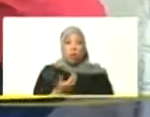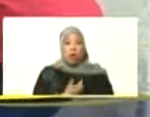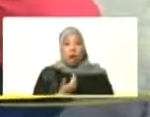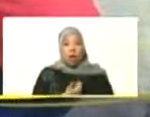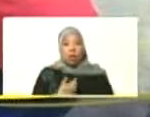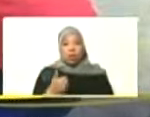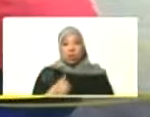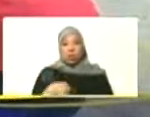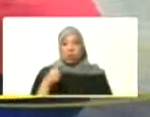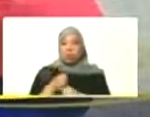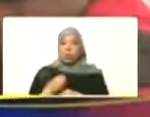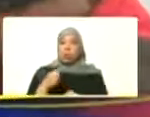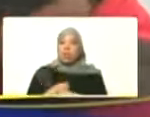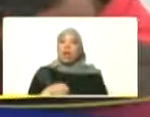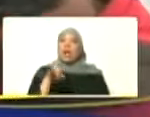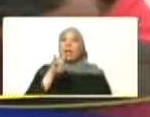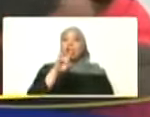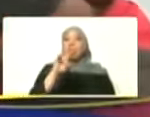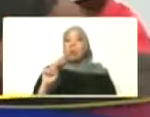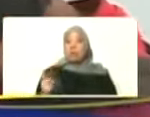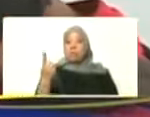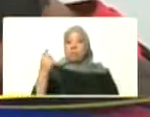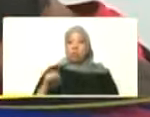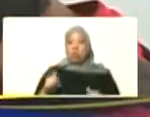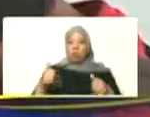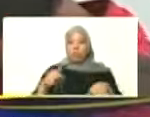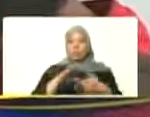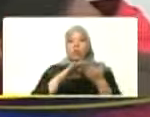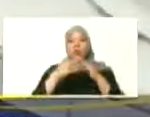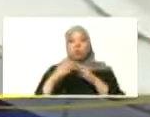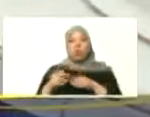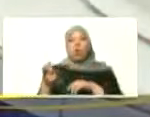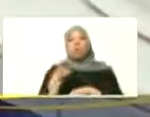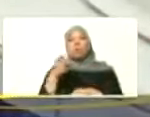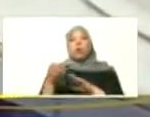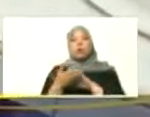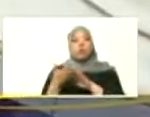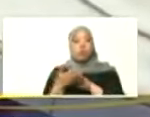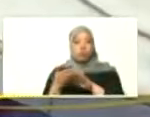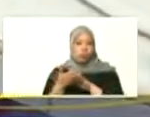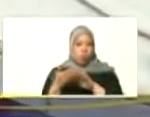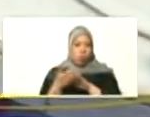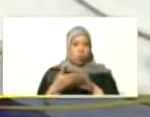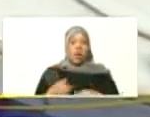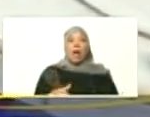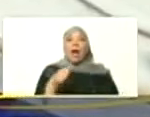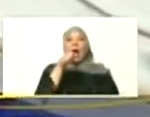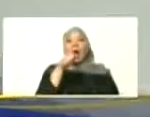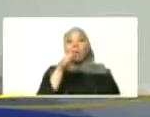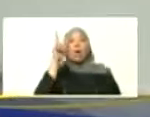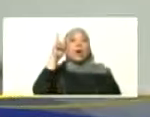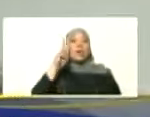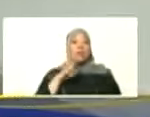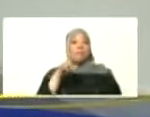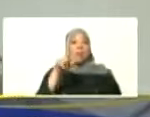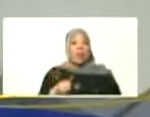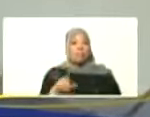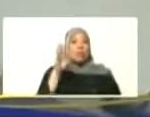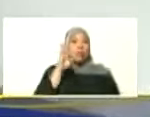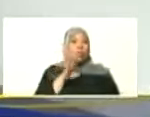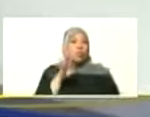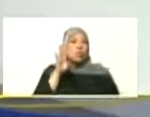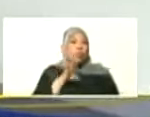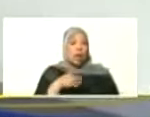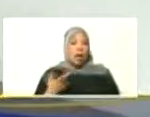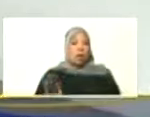mi persona al lunes a primera hora estar con la comunidad resolviendo el problema de agua servida y de agua potable. Nos hablaron, bueno, por el tema de las